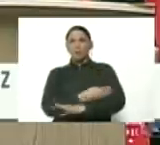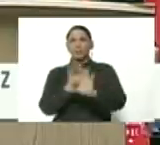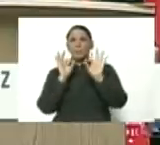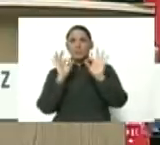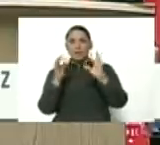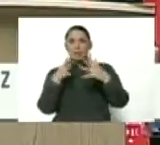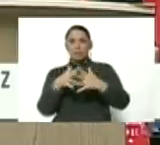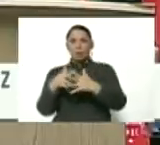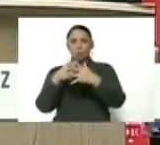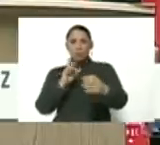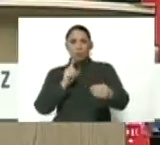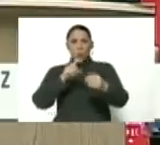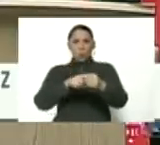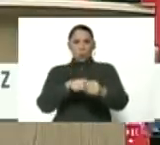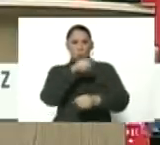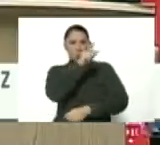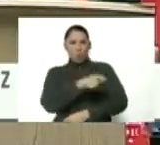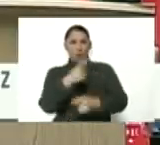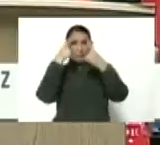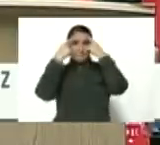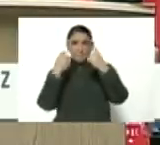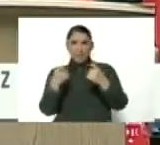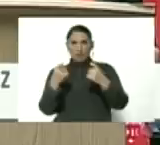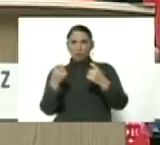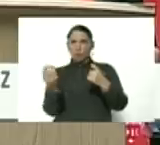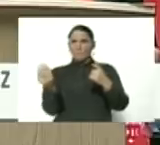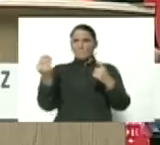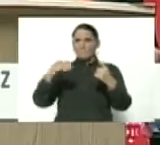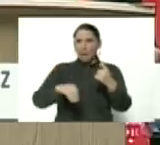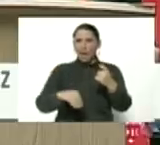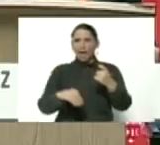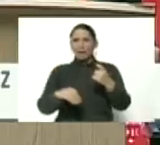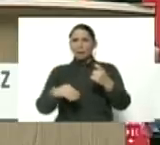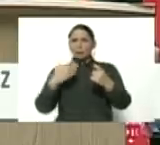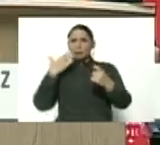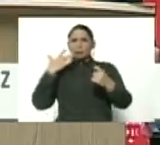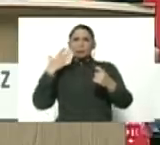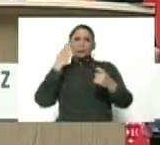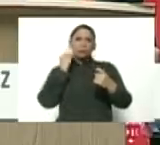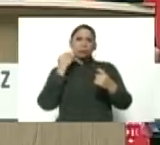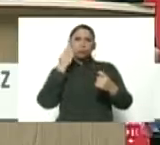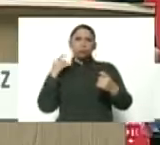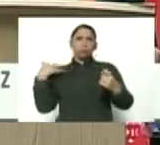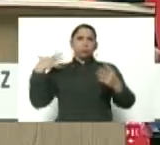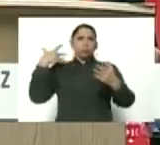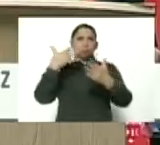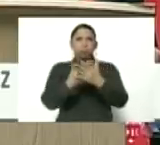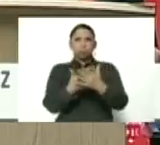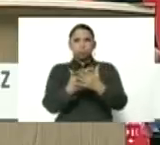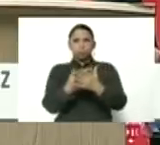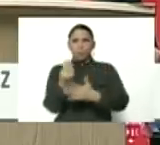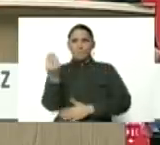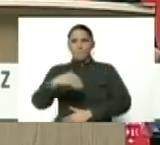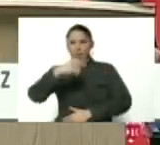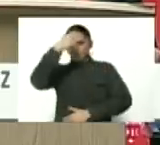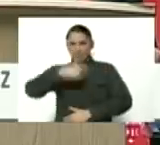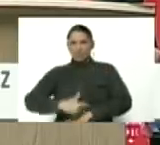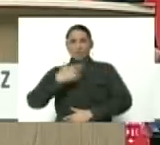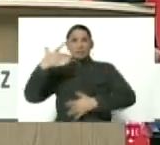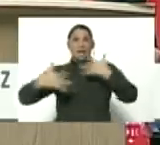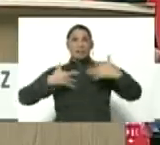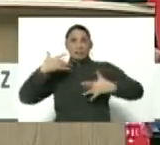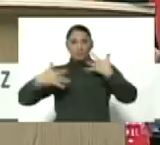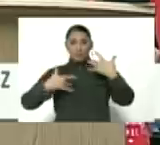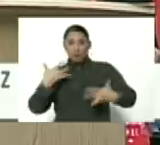Norteamérica, este sí un experto con mucha más veteranía, con mucho más presencia en actividades